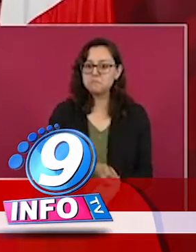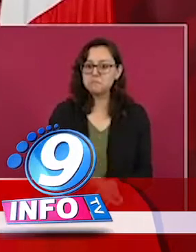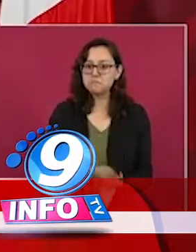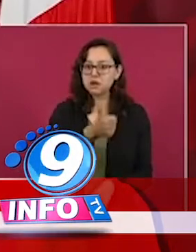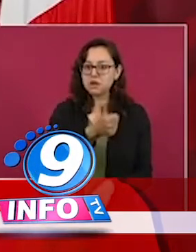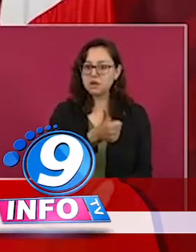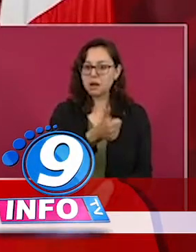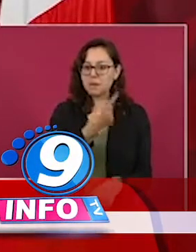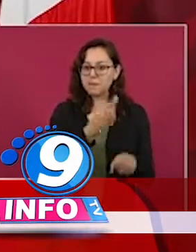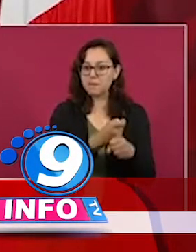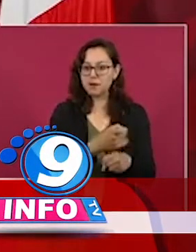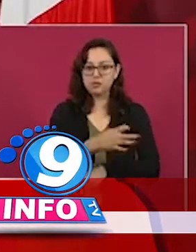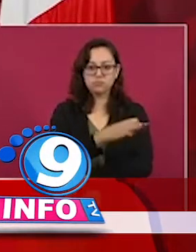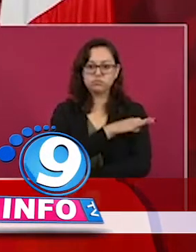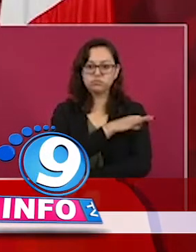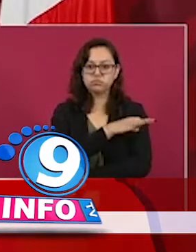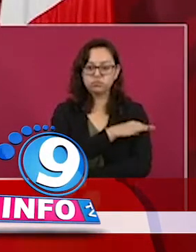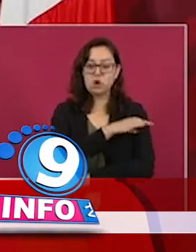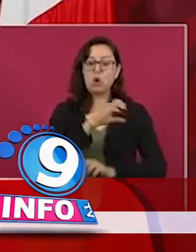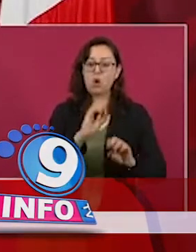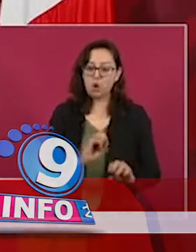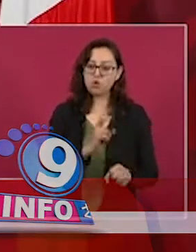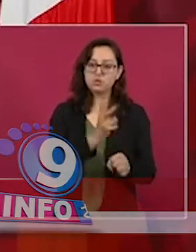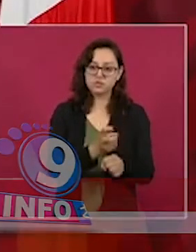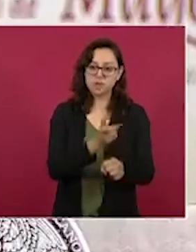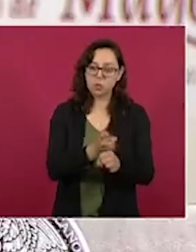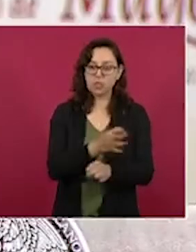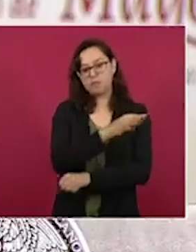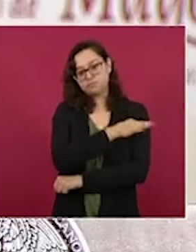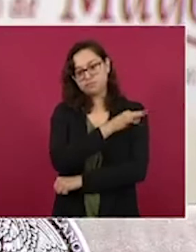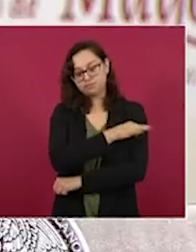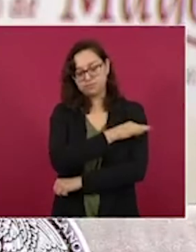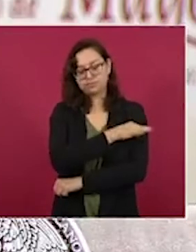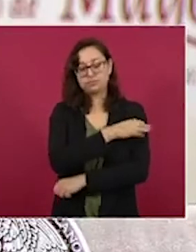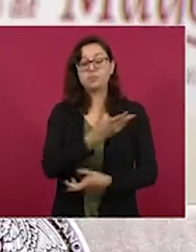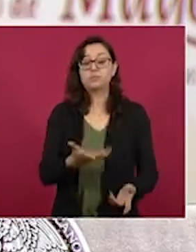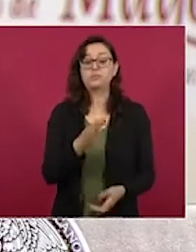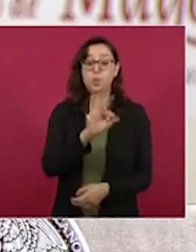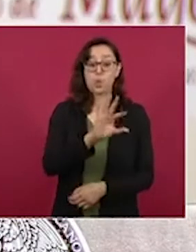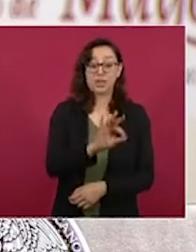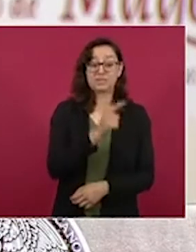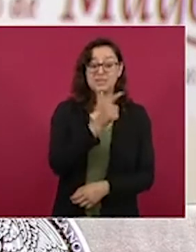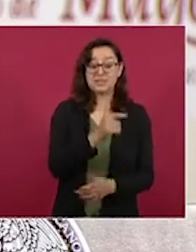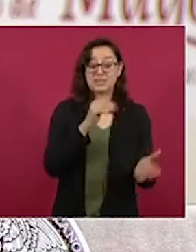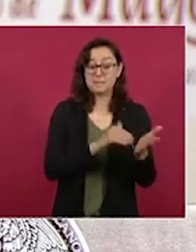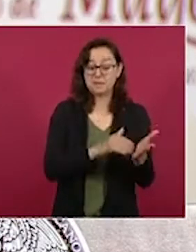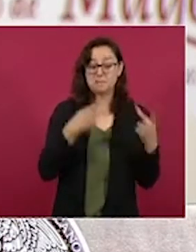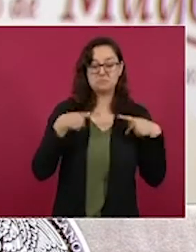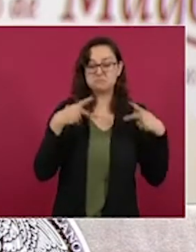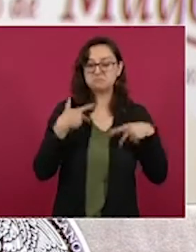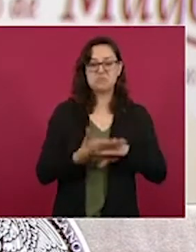población atender las indicaciones de autoridades locales y estatales con relación al uso de cubrebocas el cual